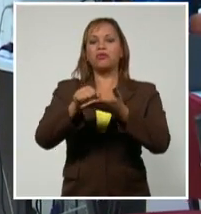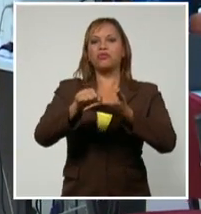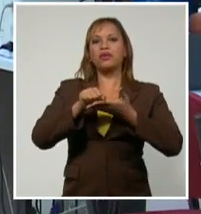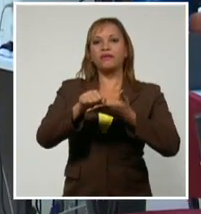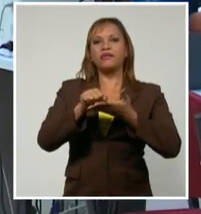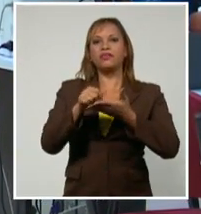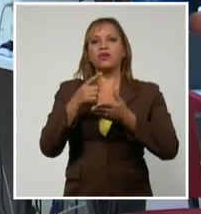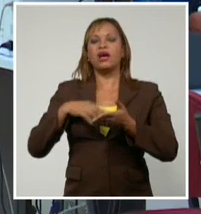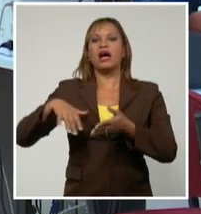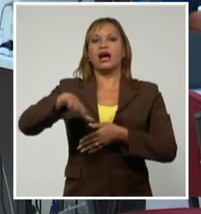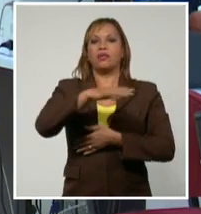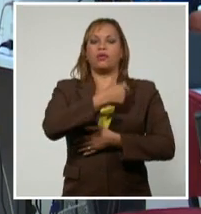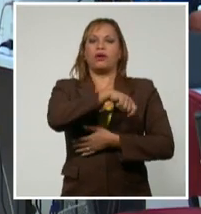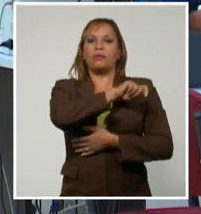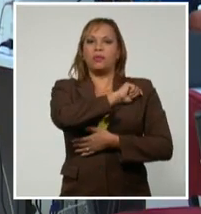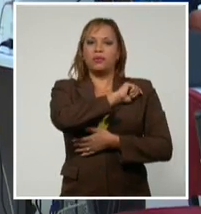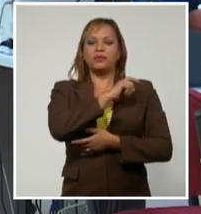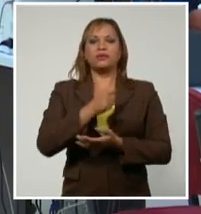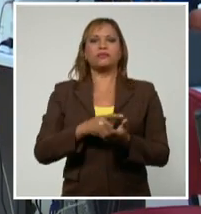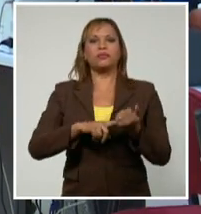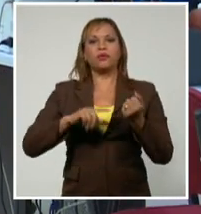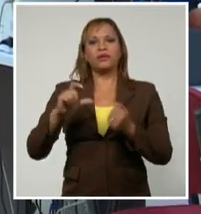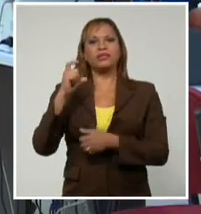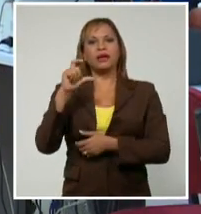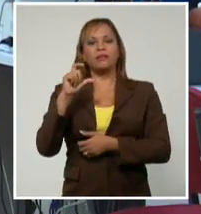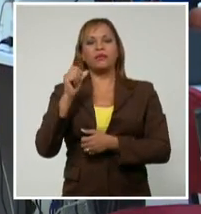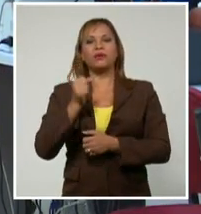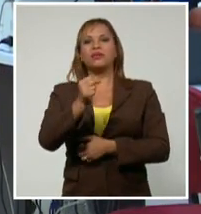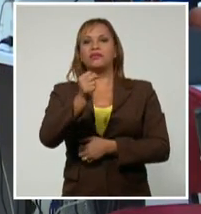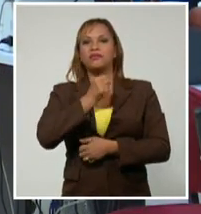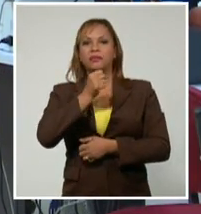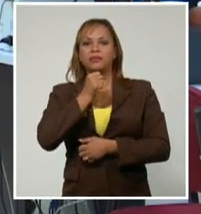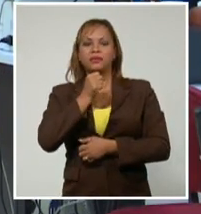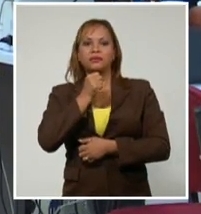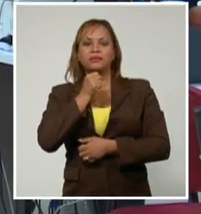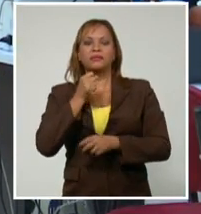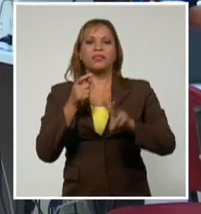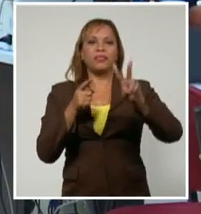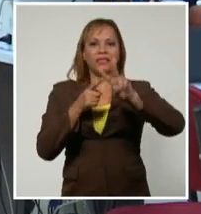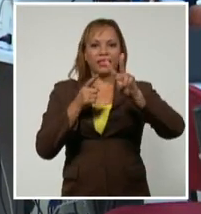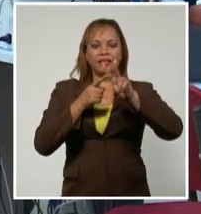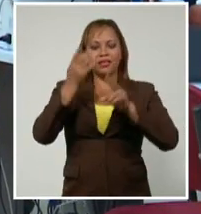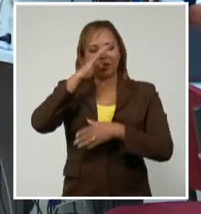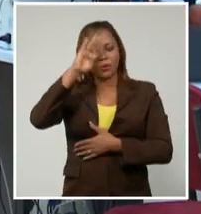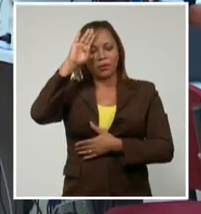sus abonados. En Camagüey, Alex López Almaguer, Sistema Informativo de la Televisión Cubana.